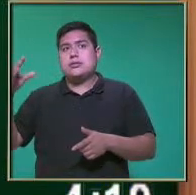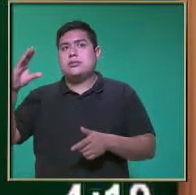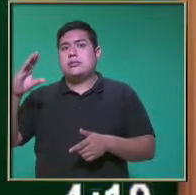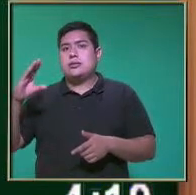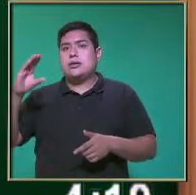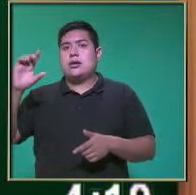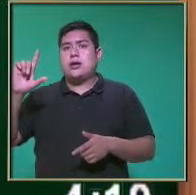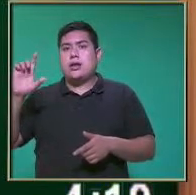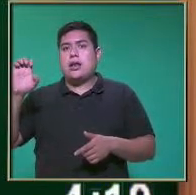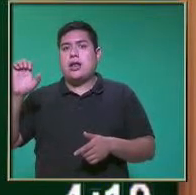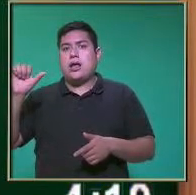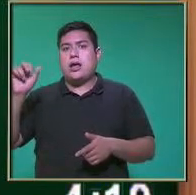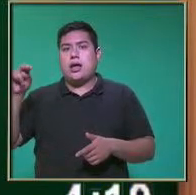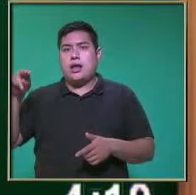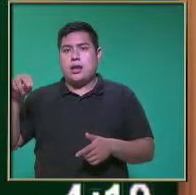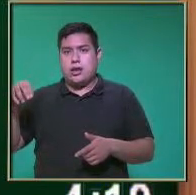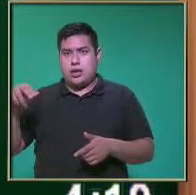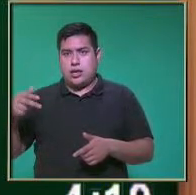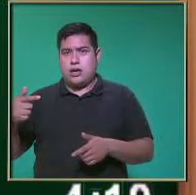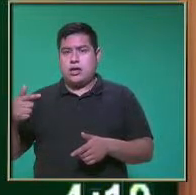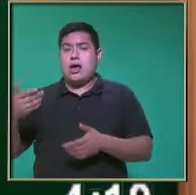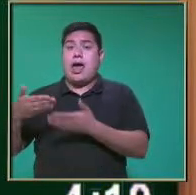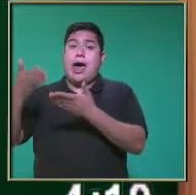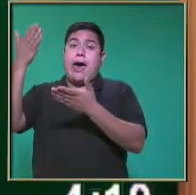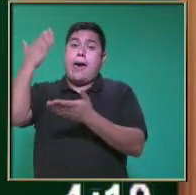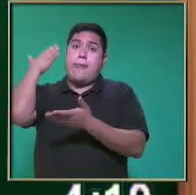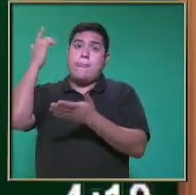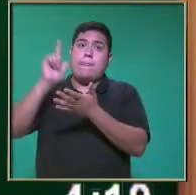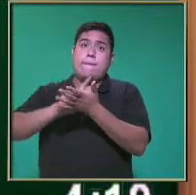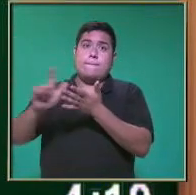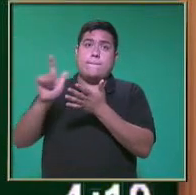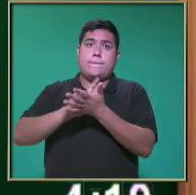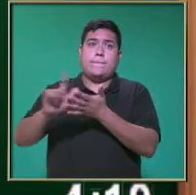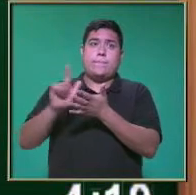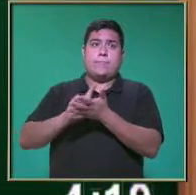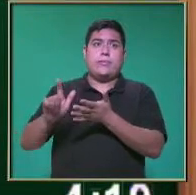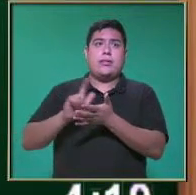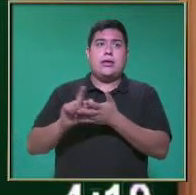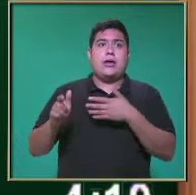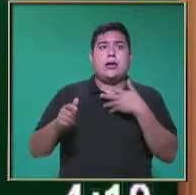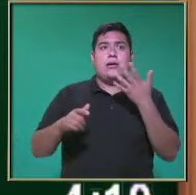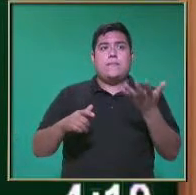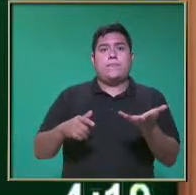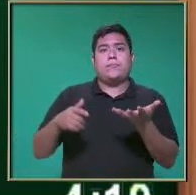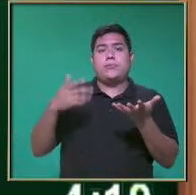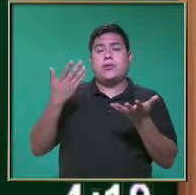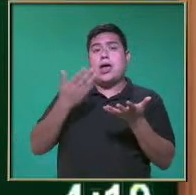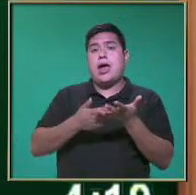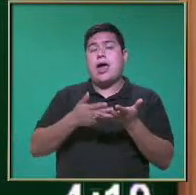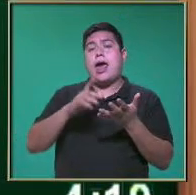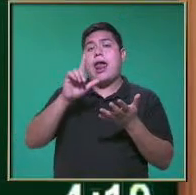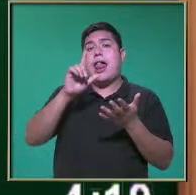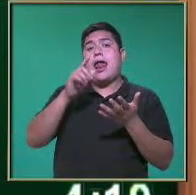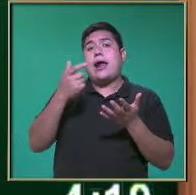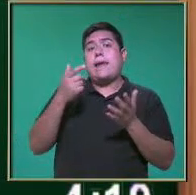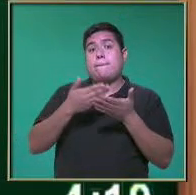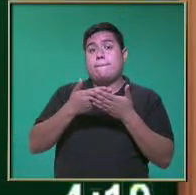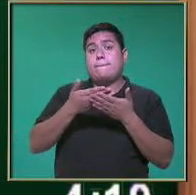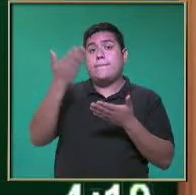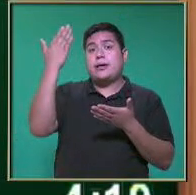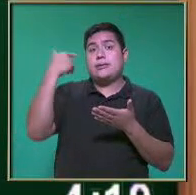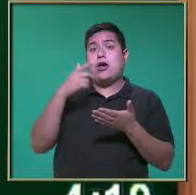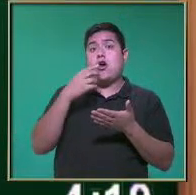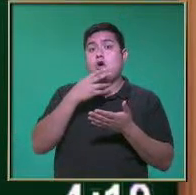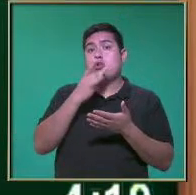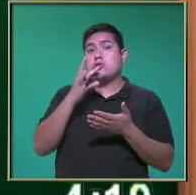riendo. Asked, preguntó, was asking or they were asking, ella estaba o ellos